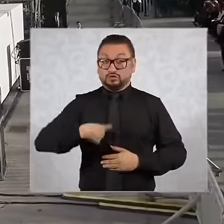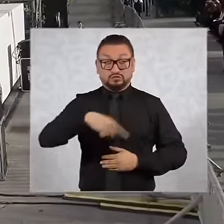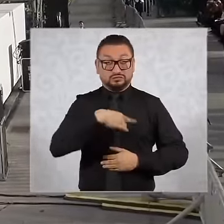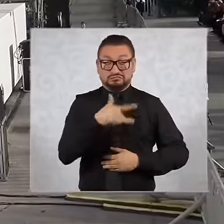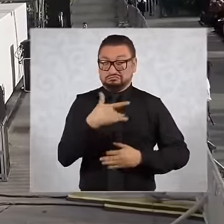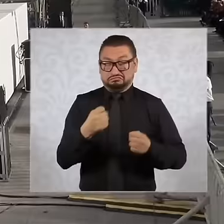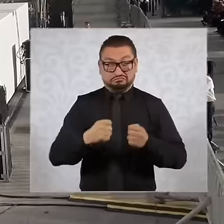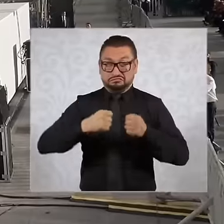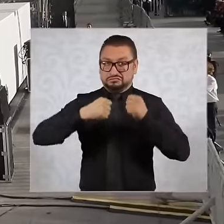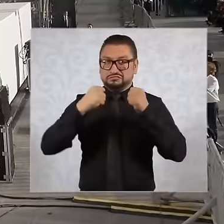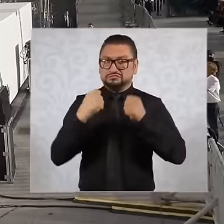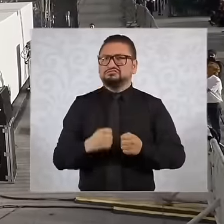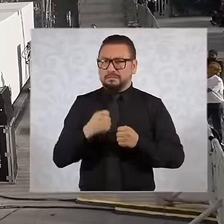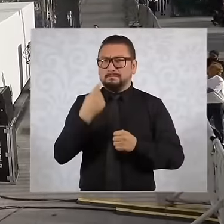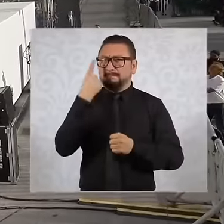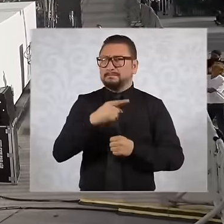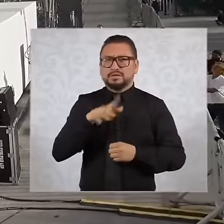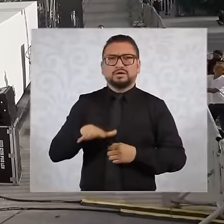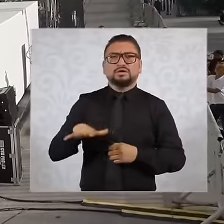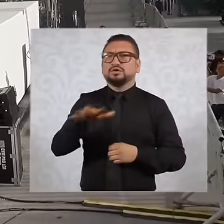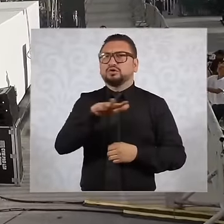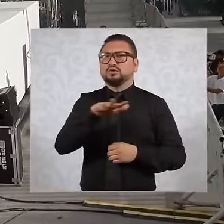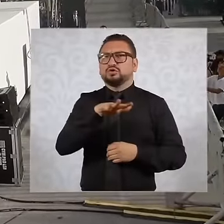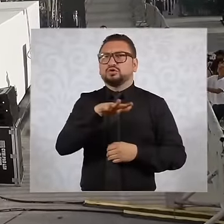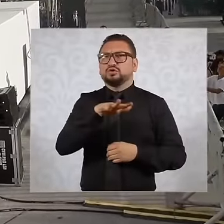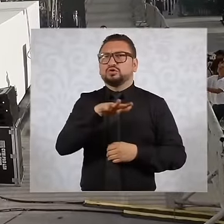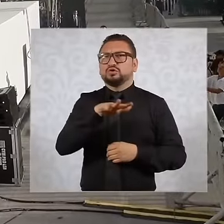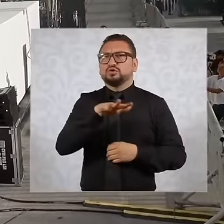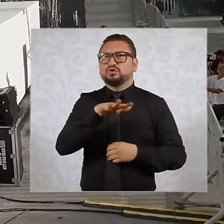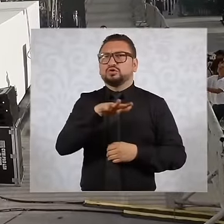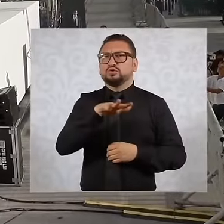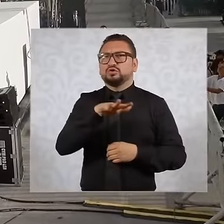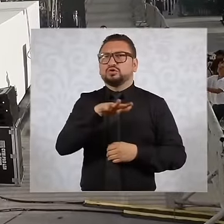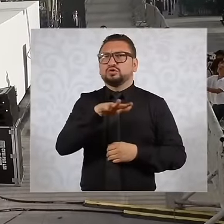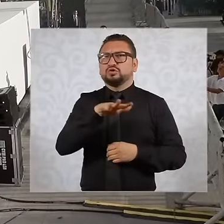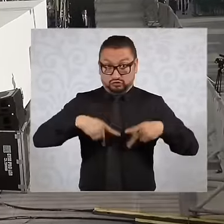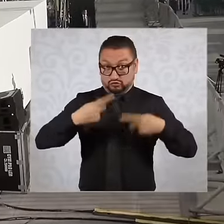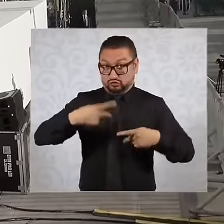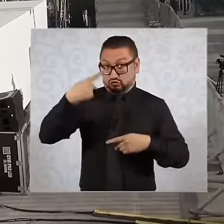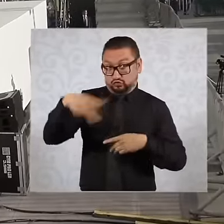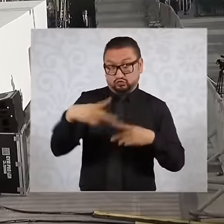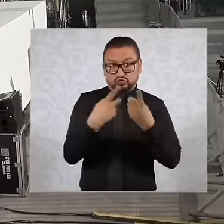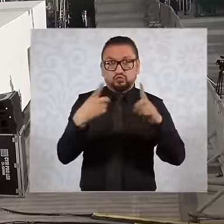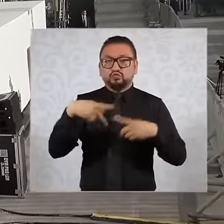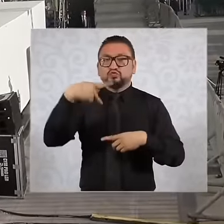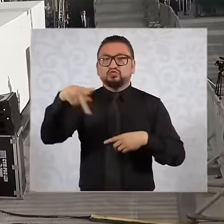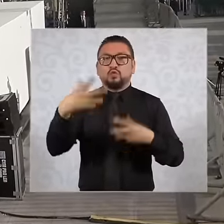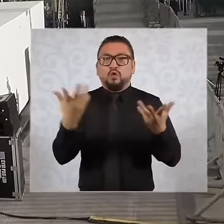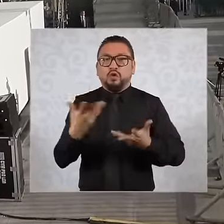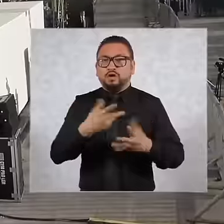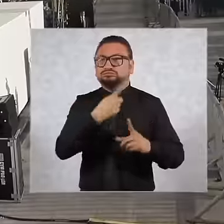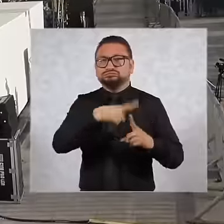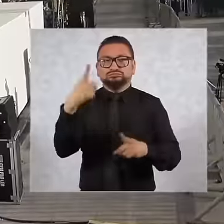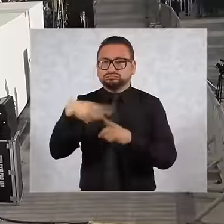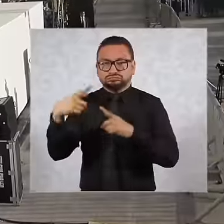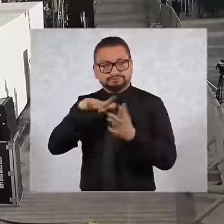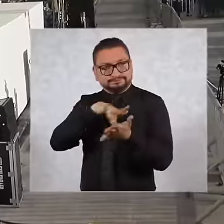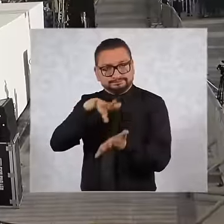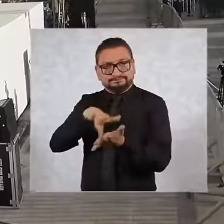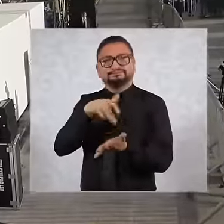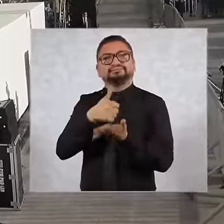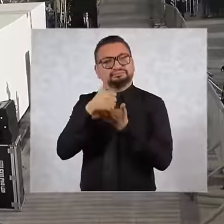las condiciones para que los artistas de México puedan desarrollar su actividad y reciban